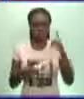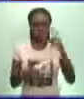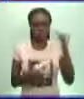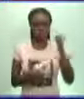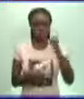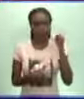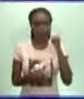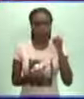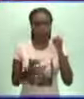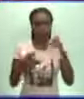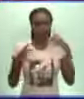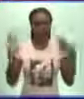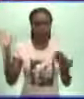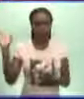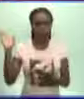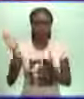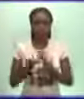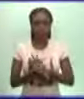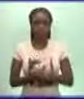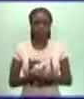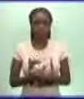entonces disfruten del video.